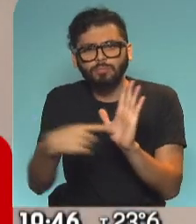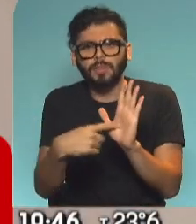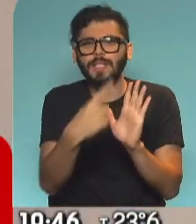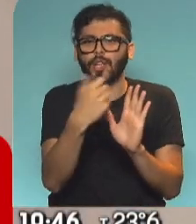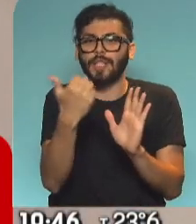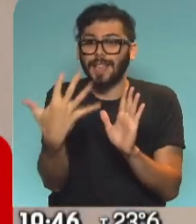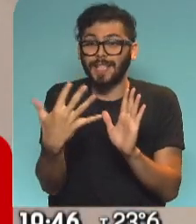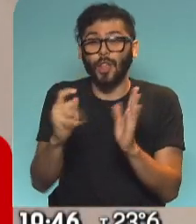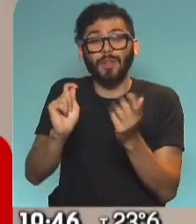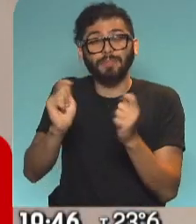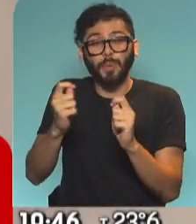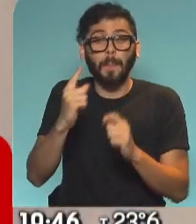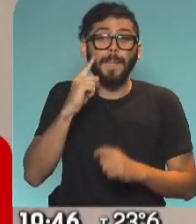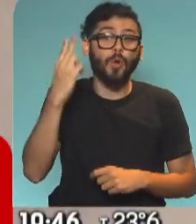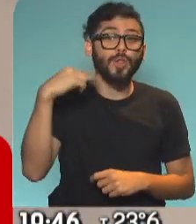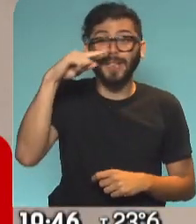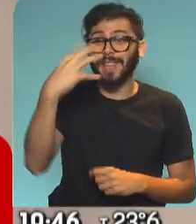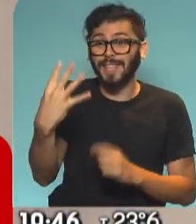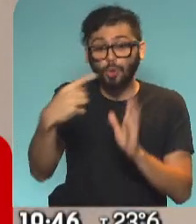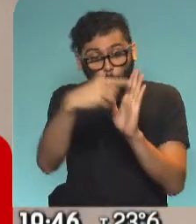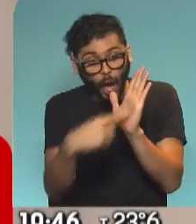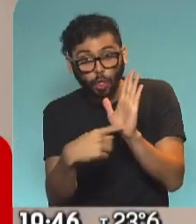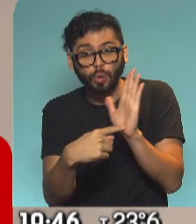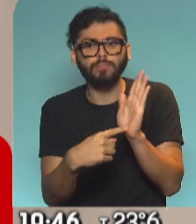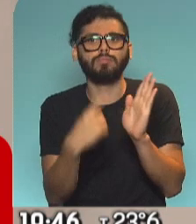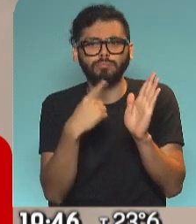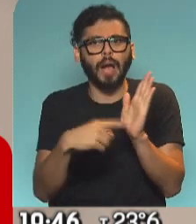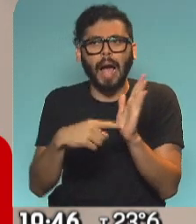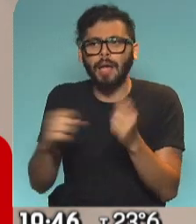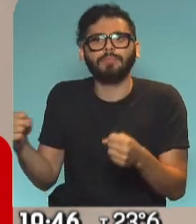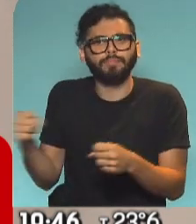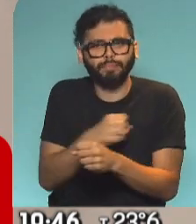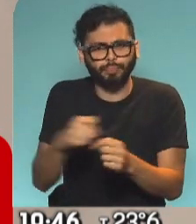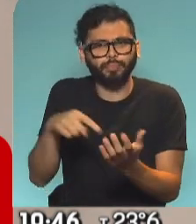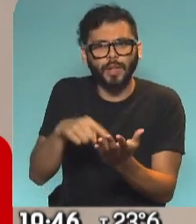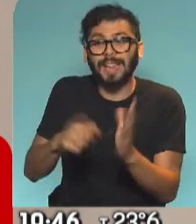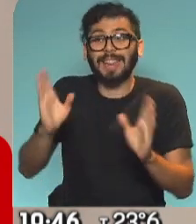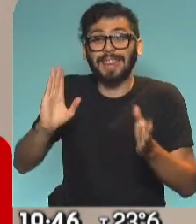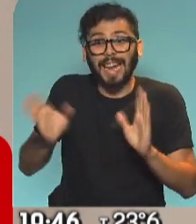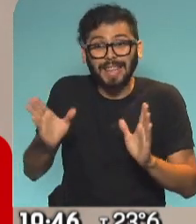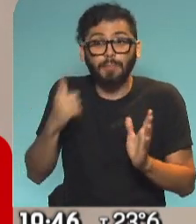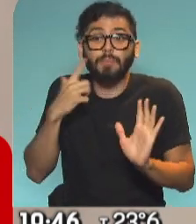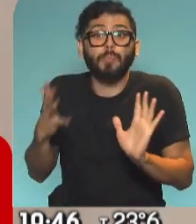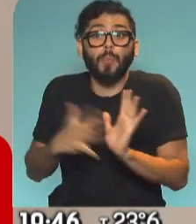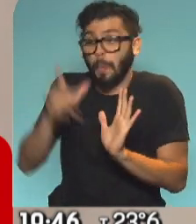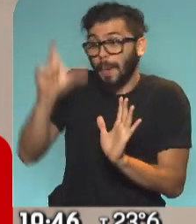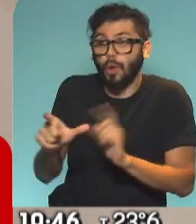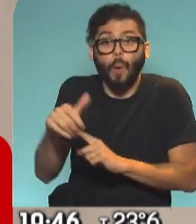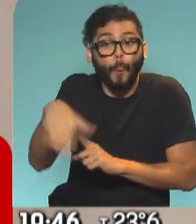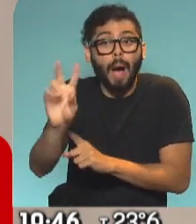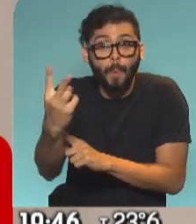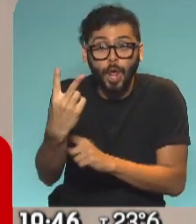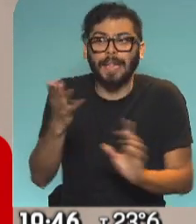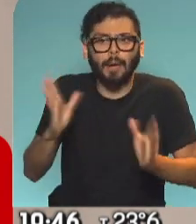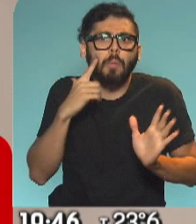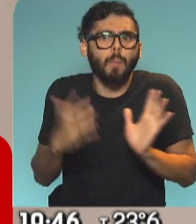en 1974, donde se aprobaba el uso de tratamientos compasivos en pacientes terminales y